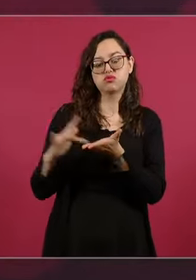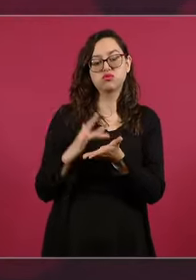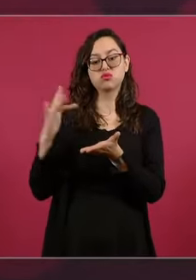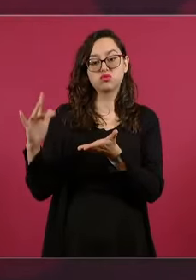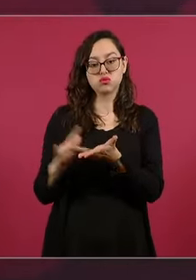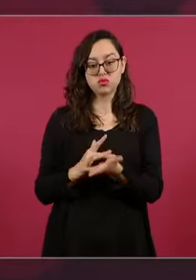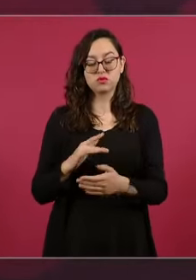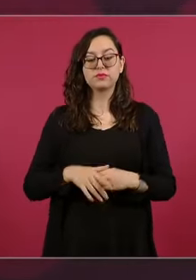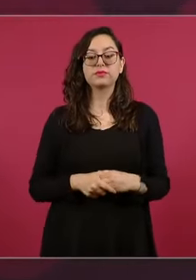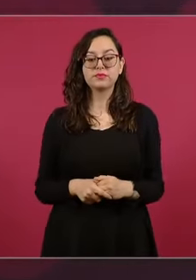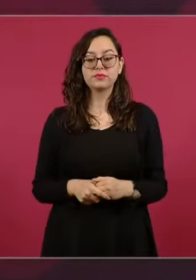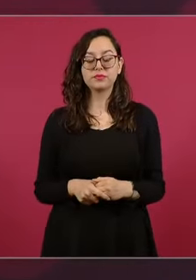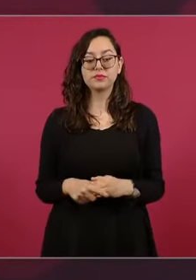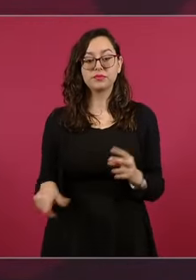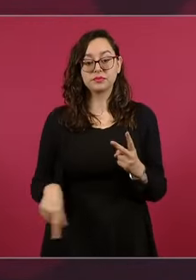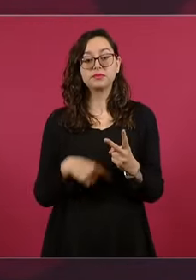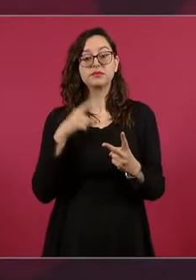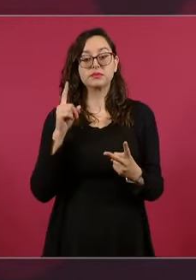Luego,